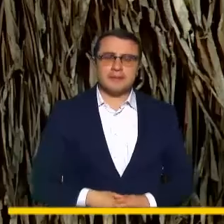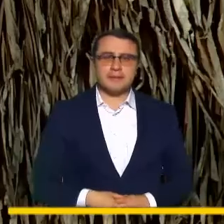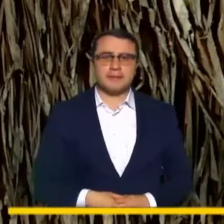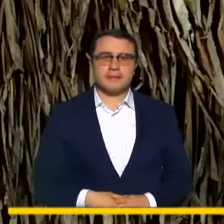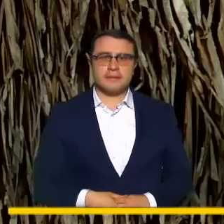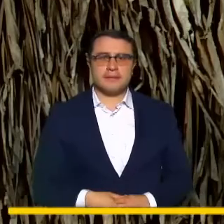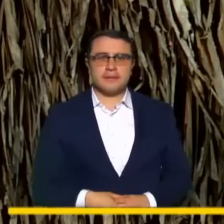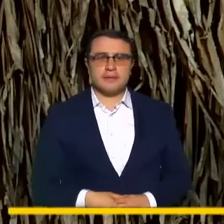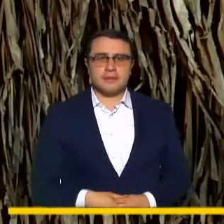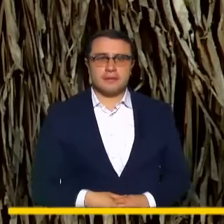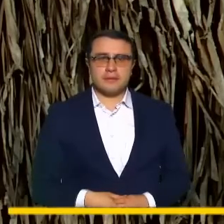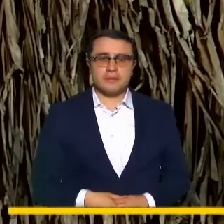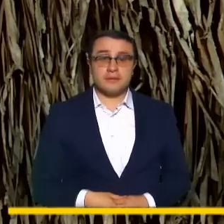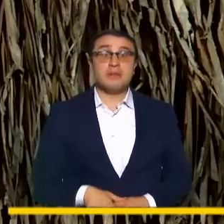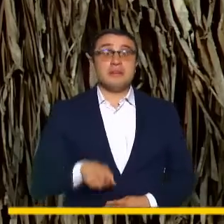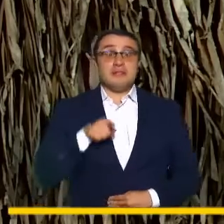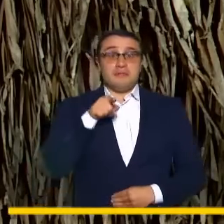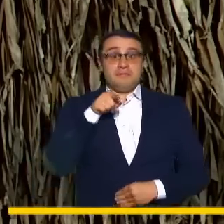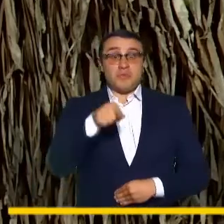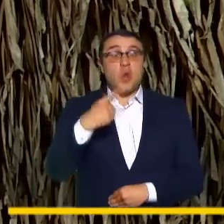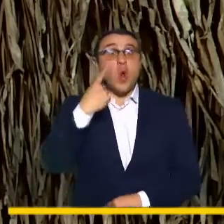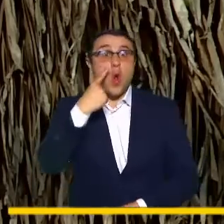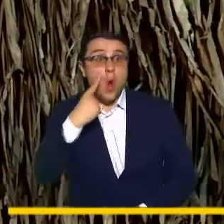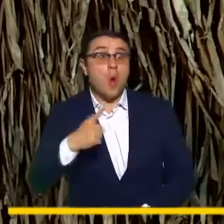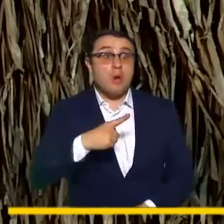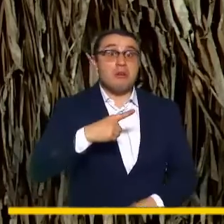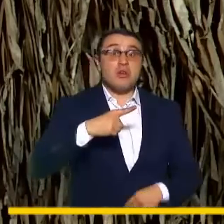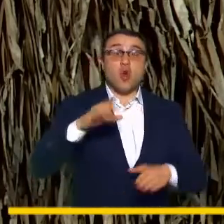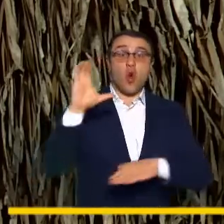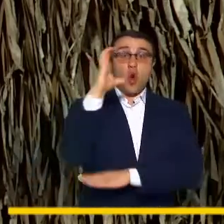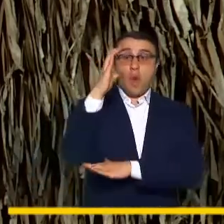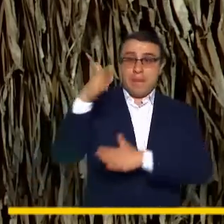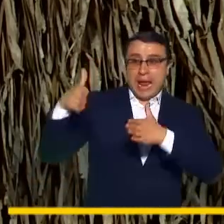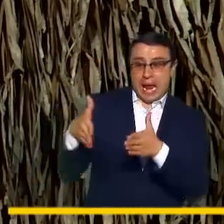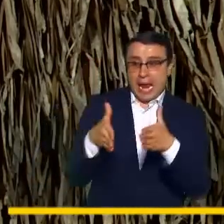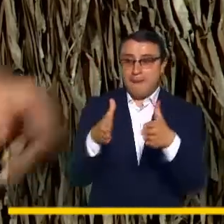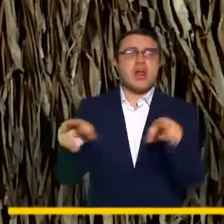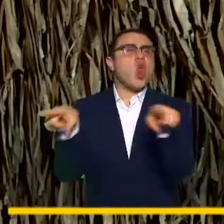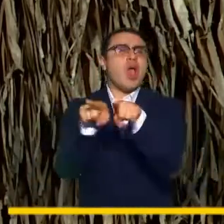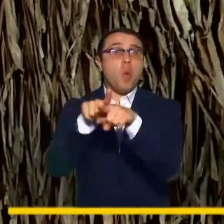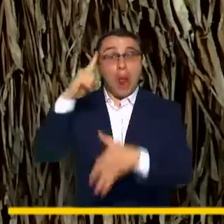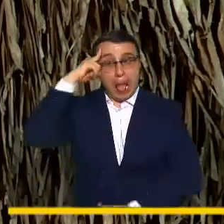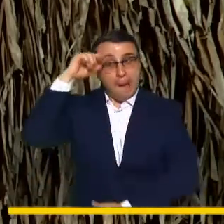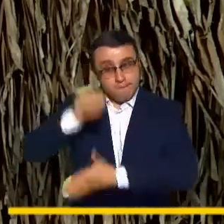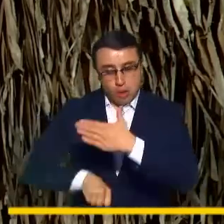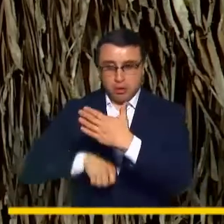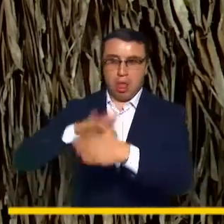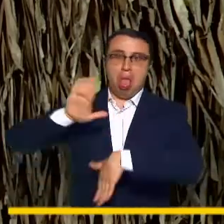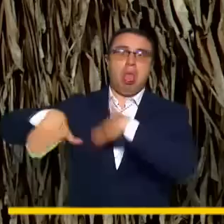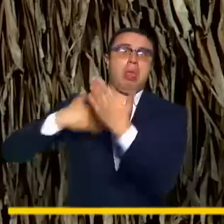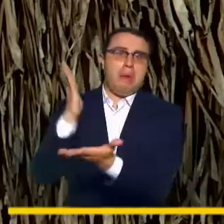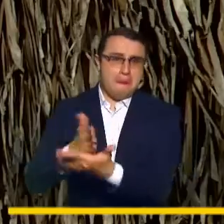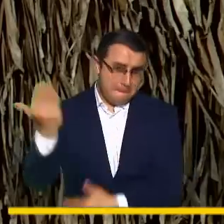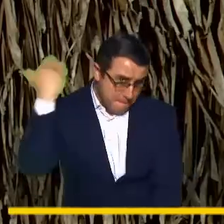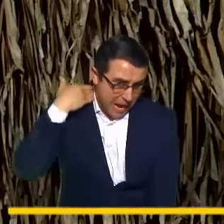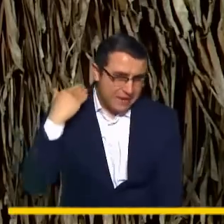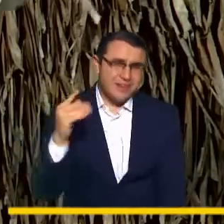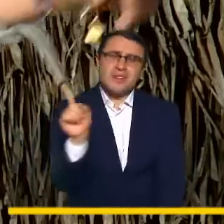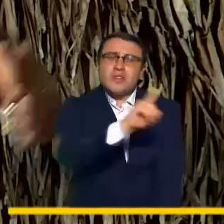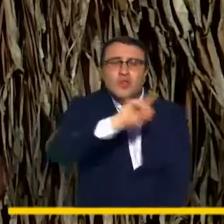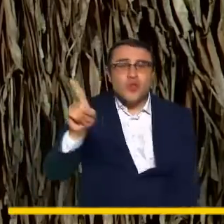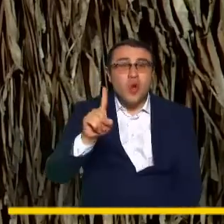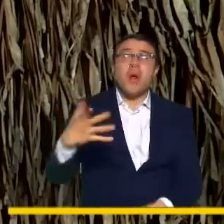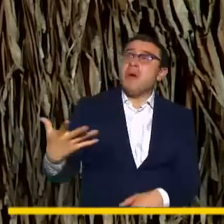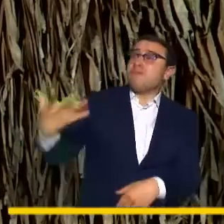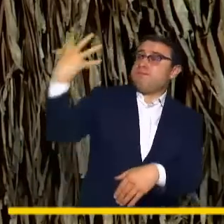Ese no es el camino de brutalidad que necesita Colombia. Ya lo probaron cuando bombardearon las